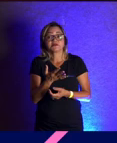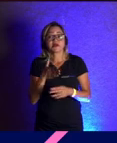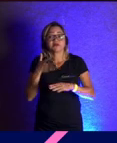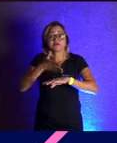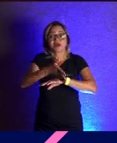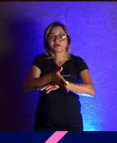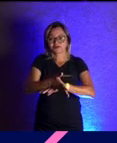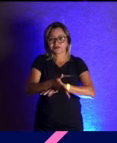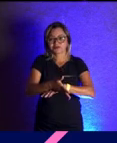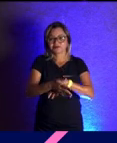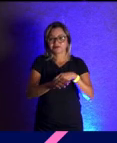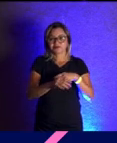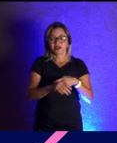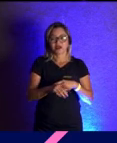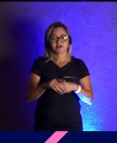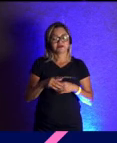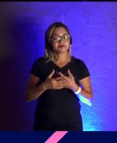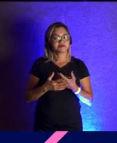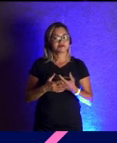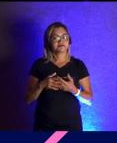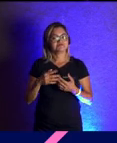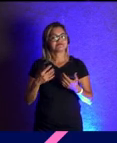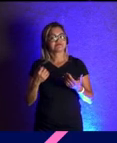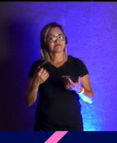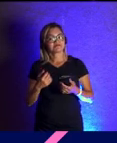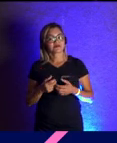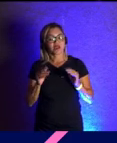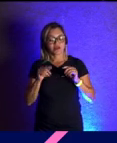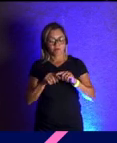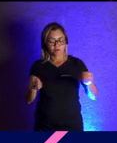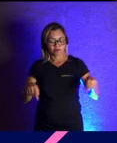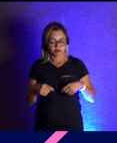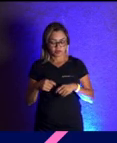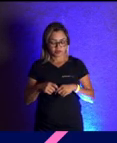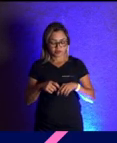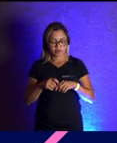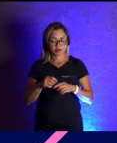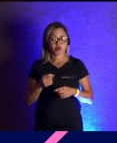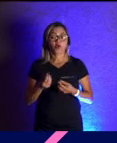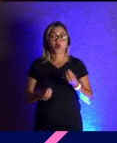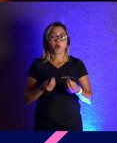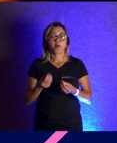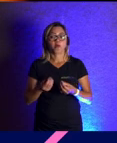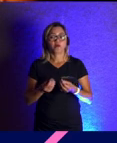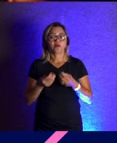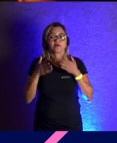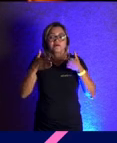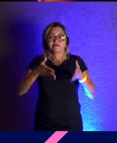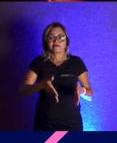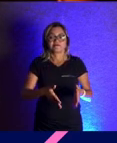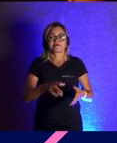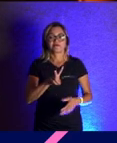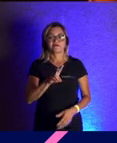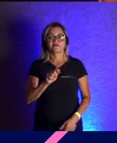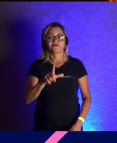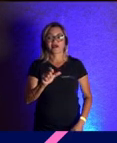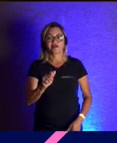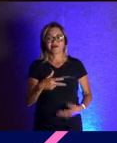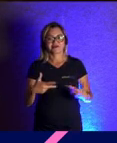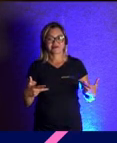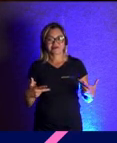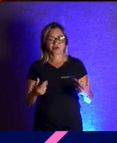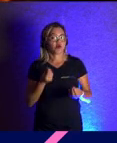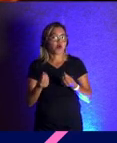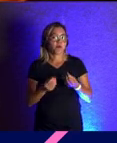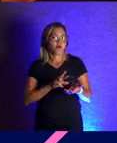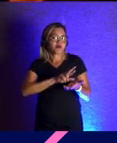están haciendo que es la esquina y cuál es la visibilidad de sus sitios, ¿no? Y sobre todo, si podemos identificar como otros sitios